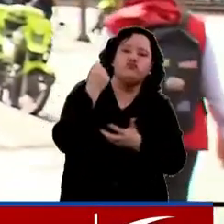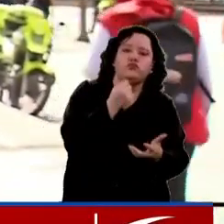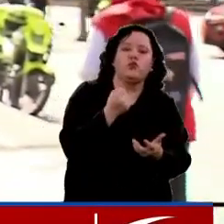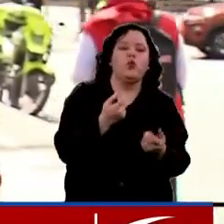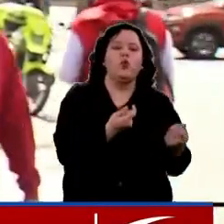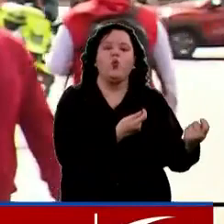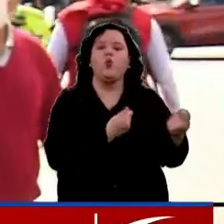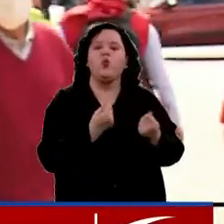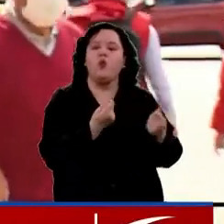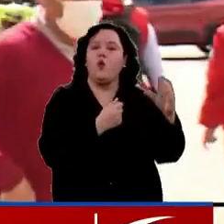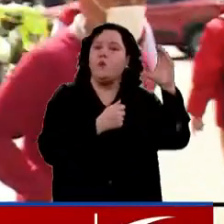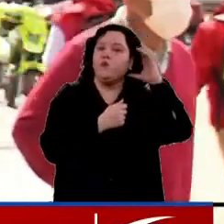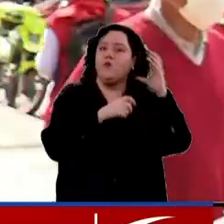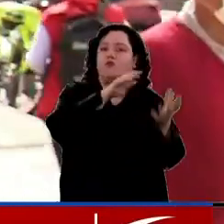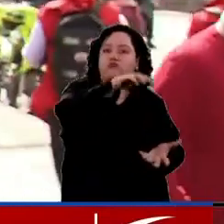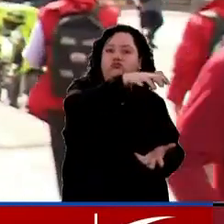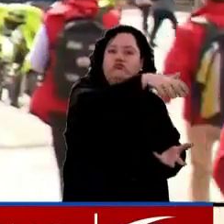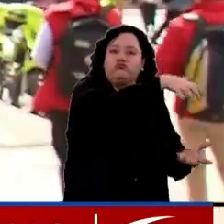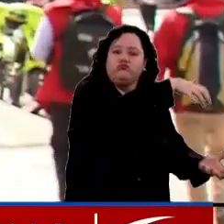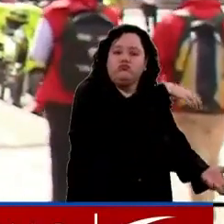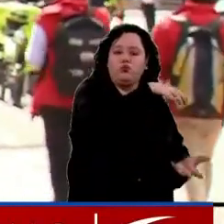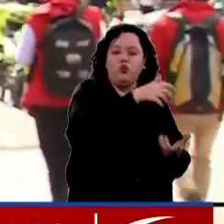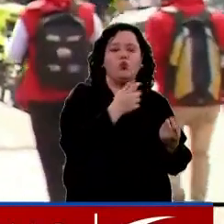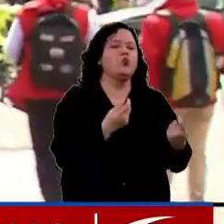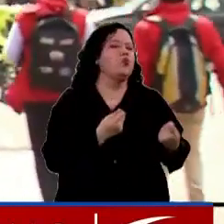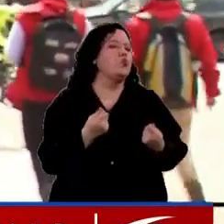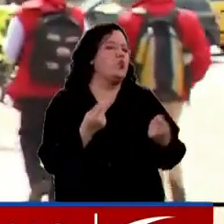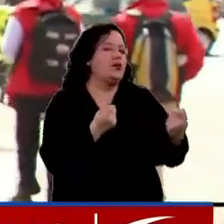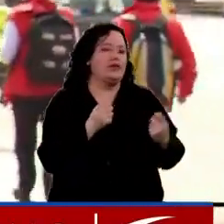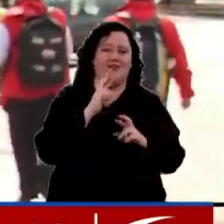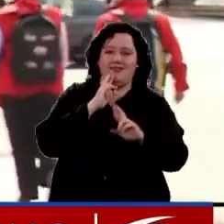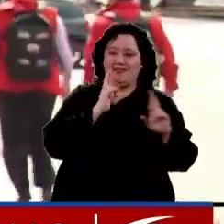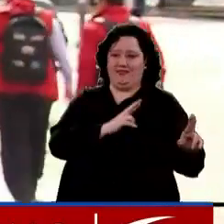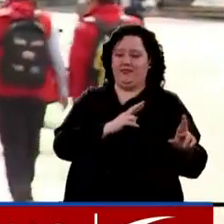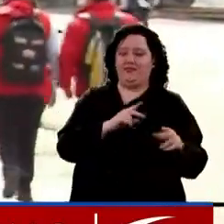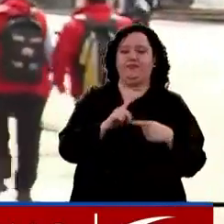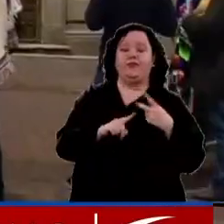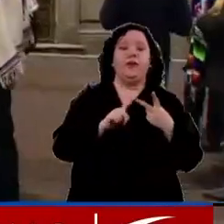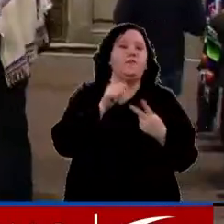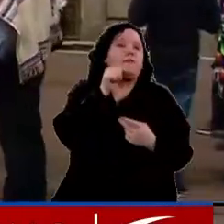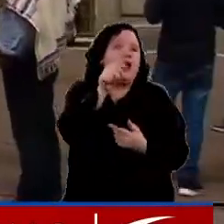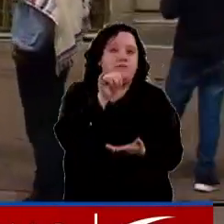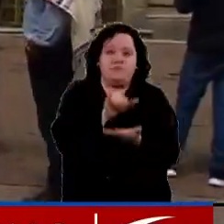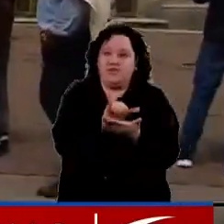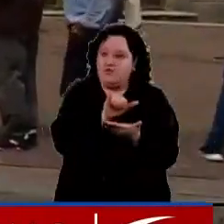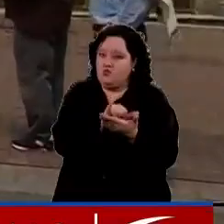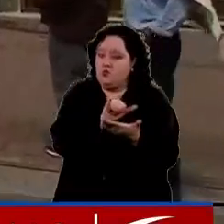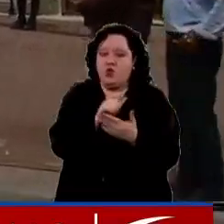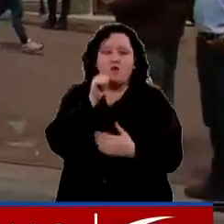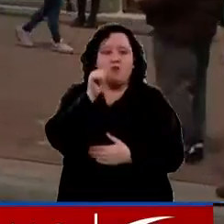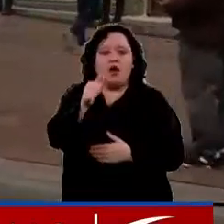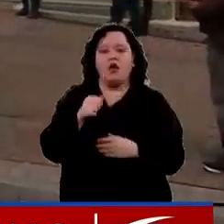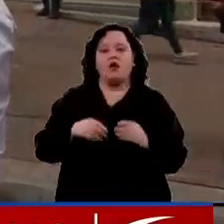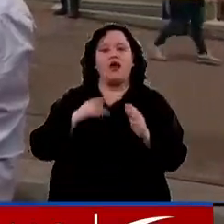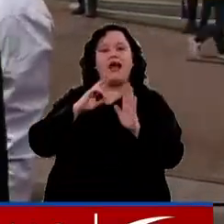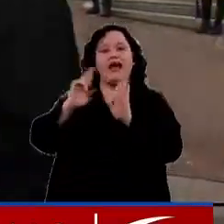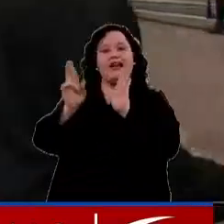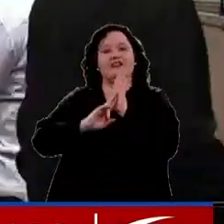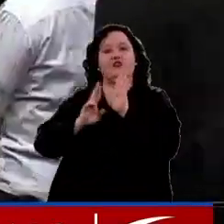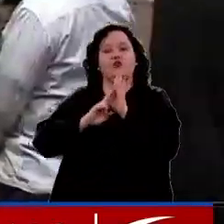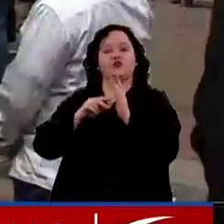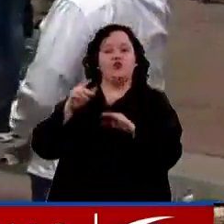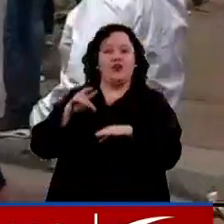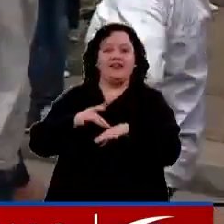para la actual cosecha que vamos a empezar a recolectar. Segundo, mañana mismo envían el borrador de resolución de